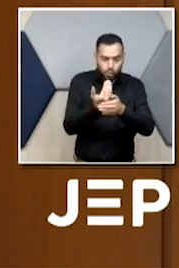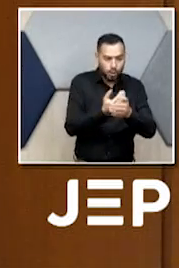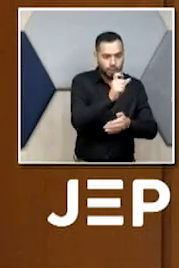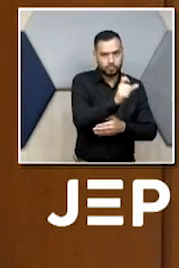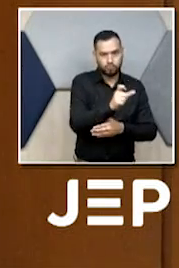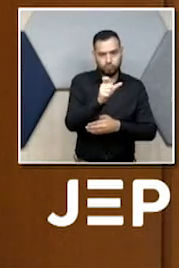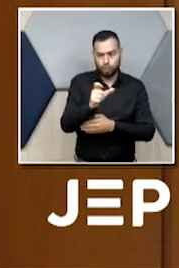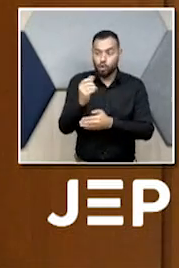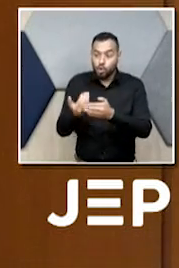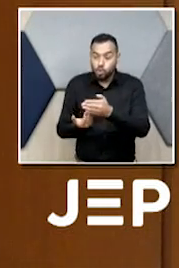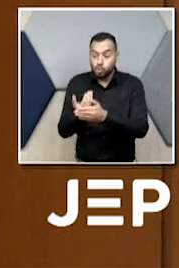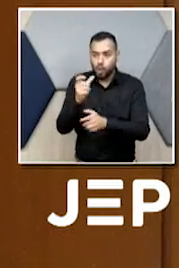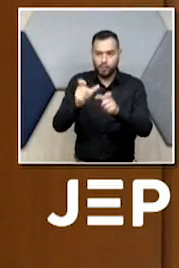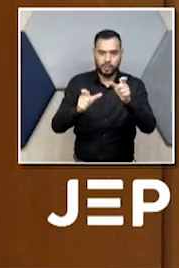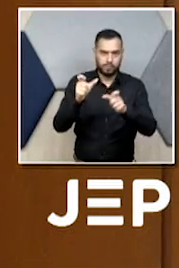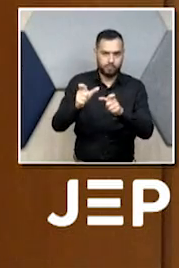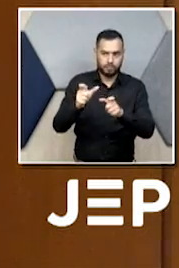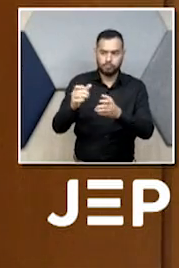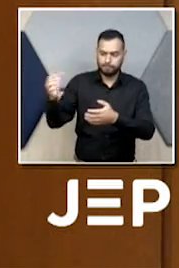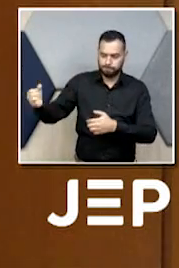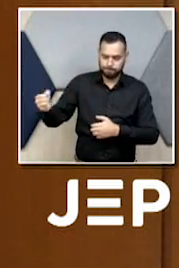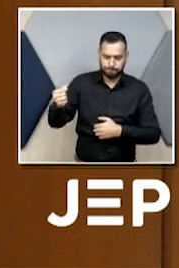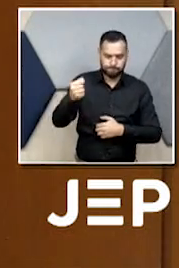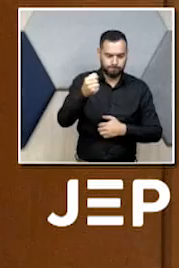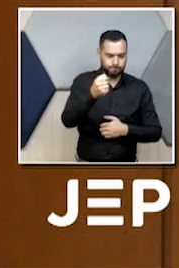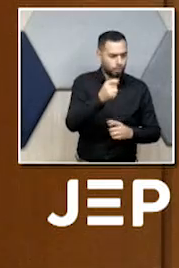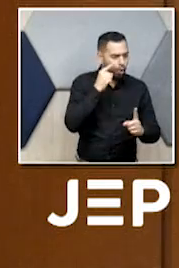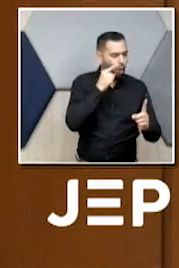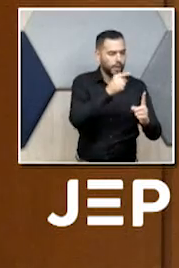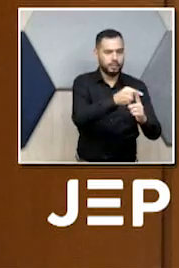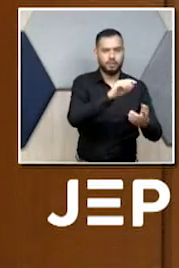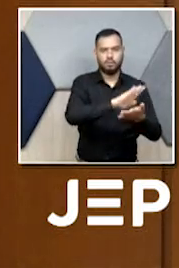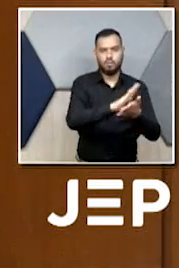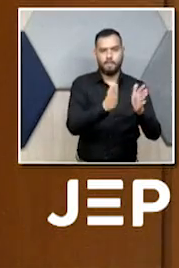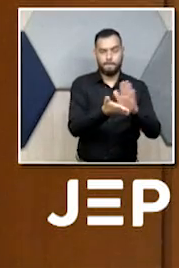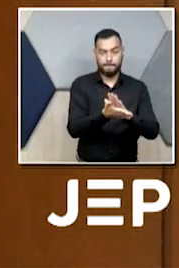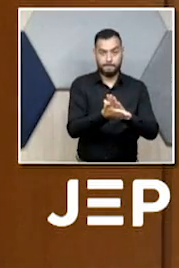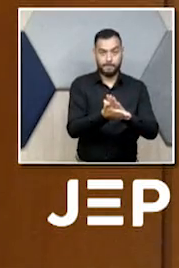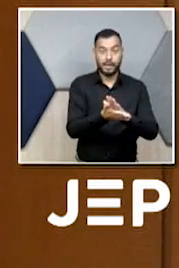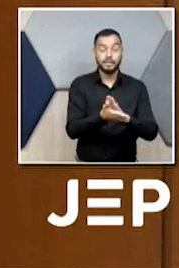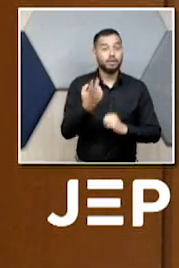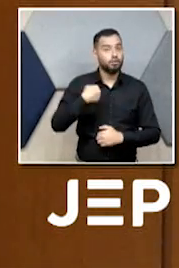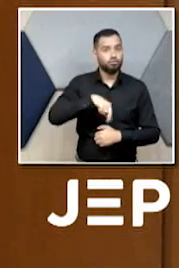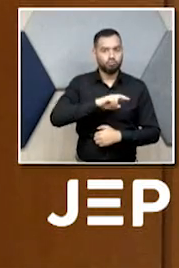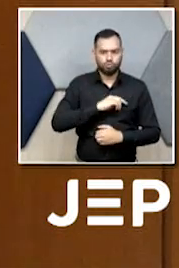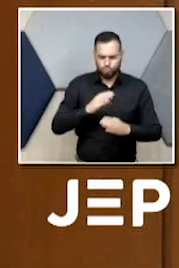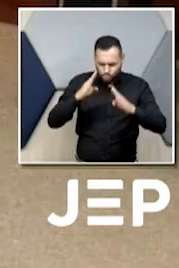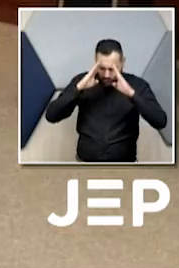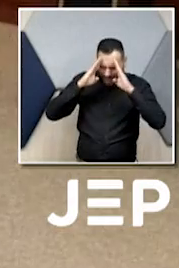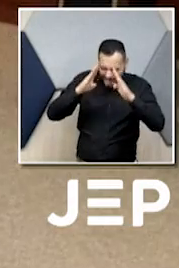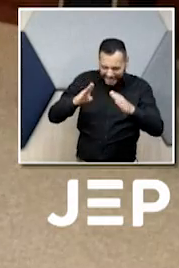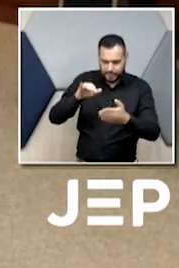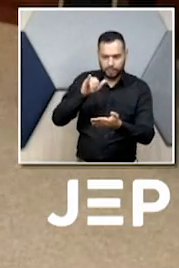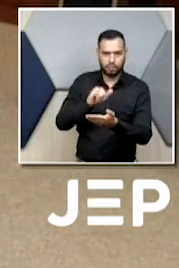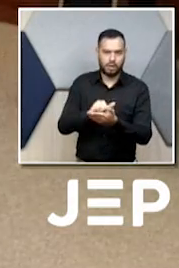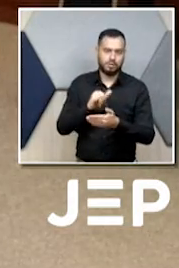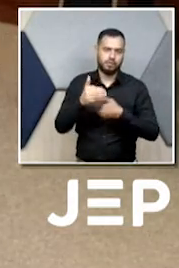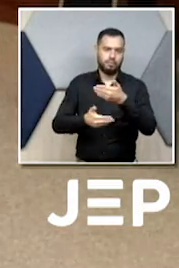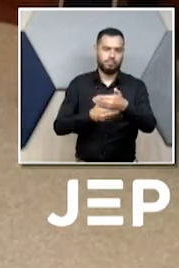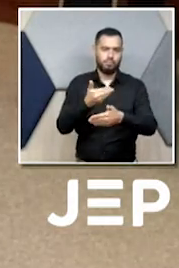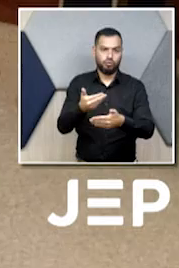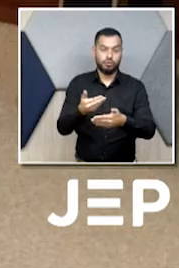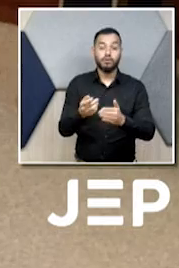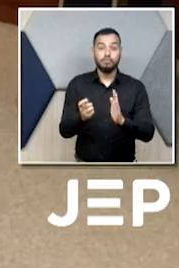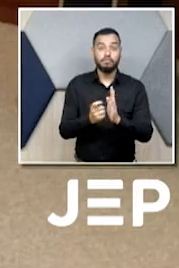para conducirlos hacia la paz. Nosotros estamos muy atentos a ellos, pero también mirando